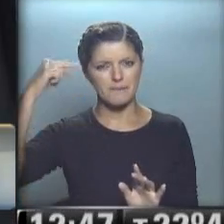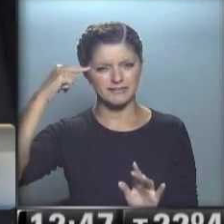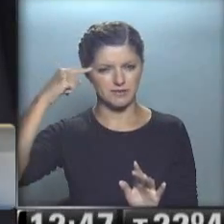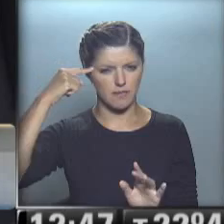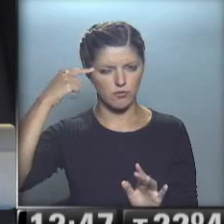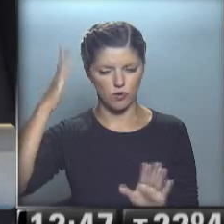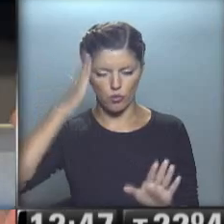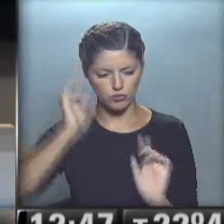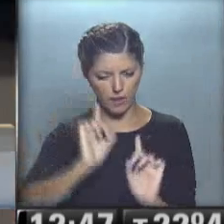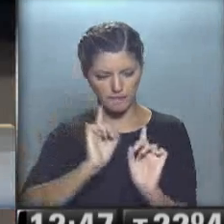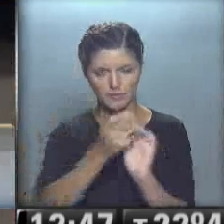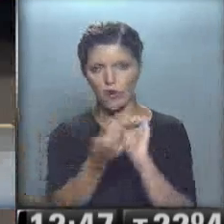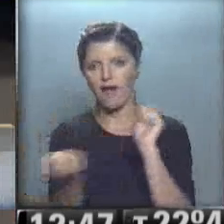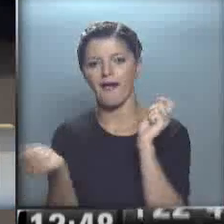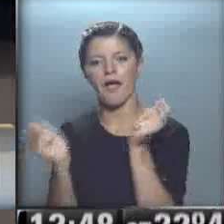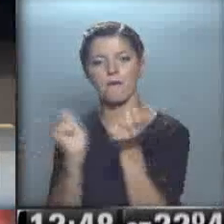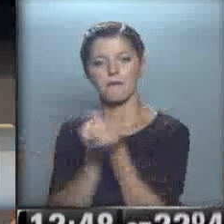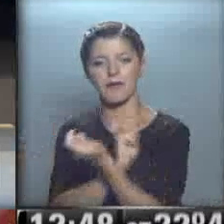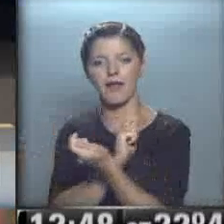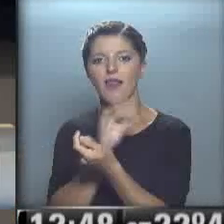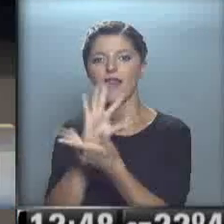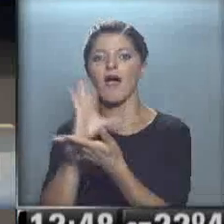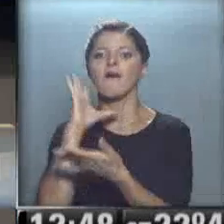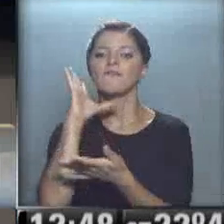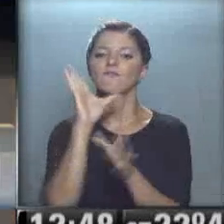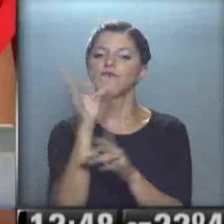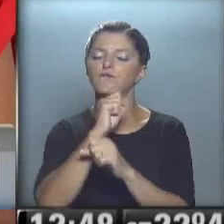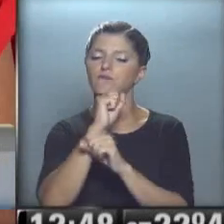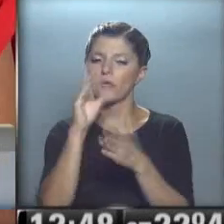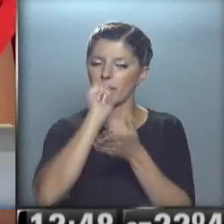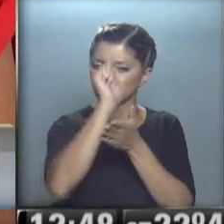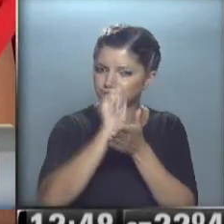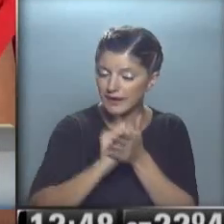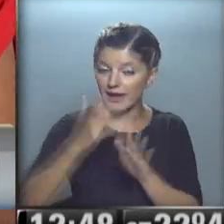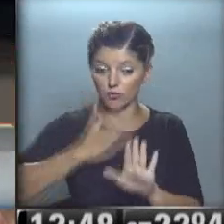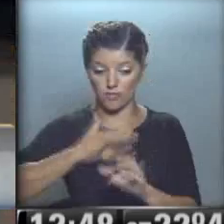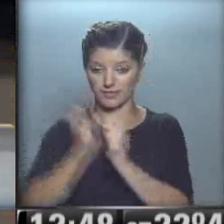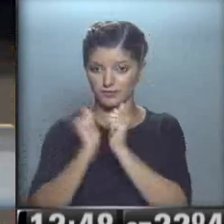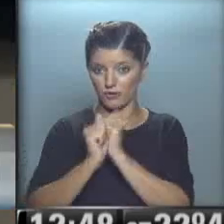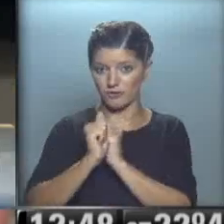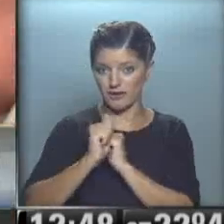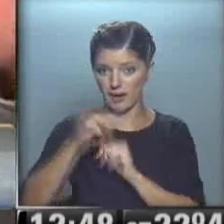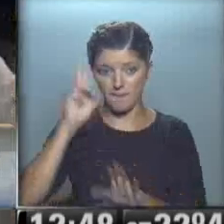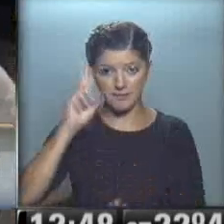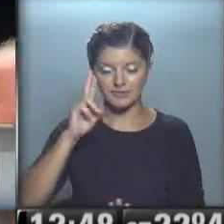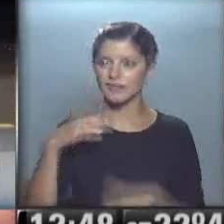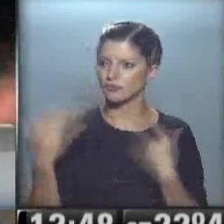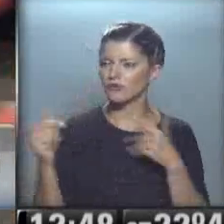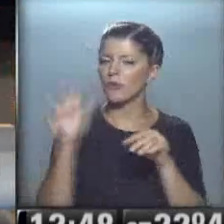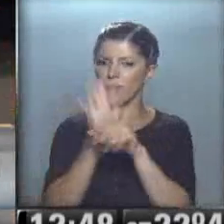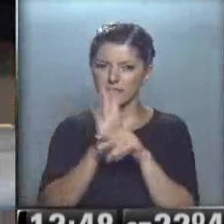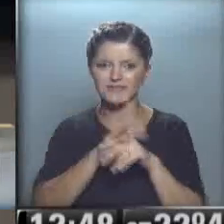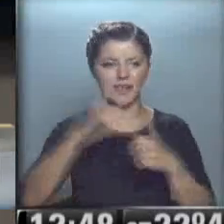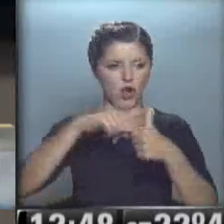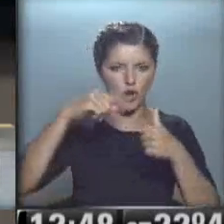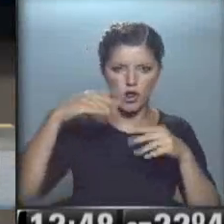cambio en la redacción de constituciones Que respete más nuestra propia historia o sea cómo hay batallas en lo económico en lo político en lo